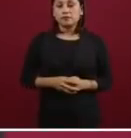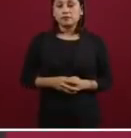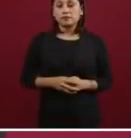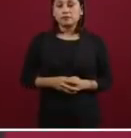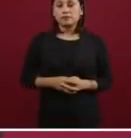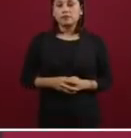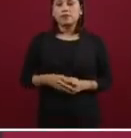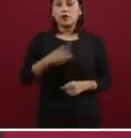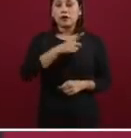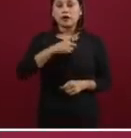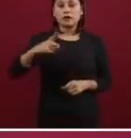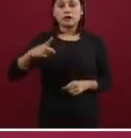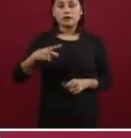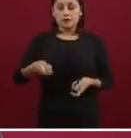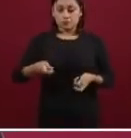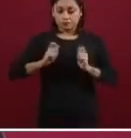ese compromiso